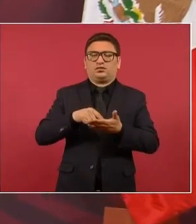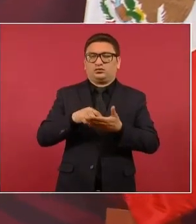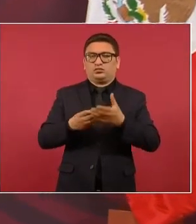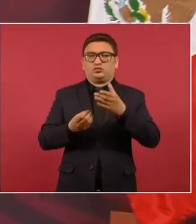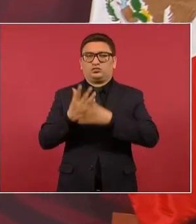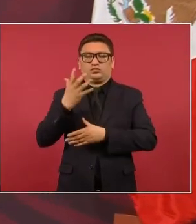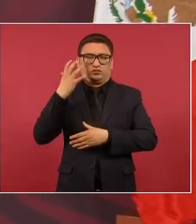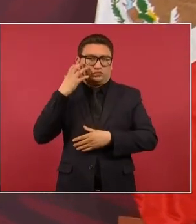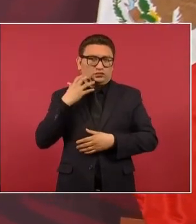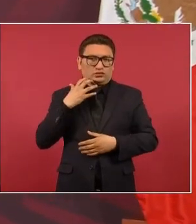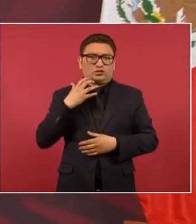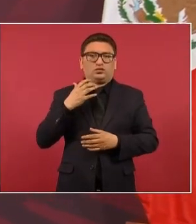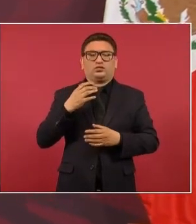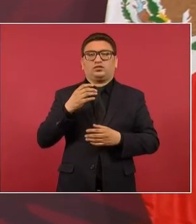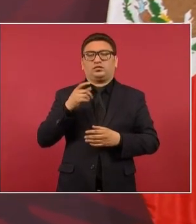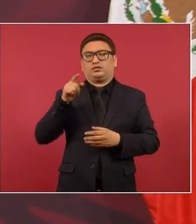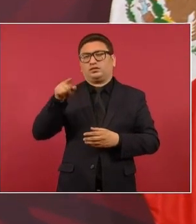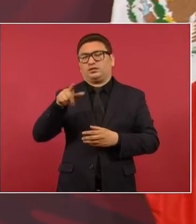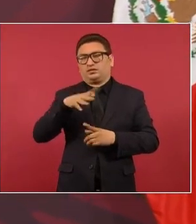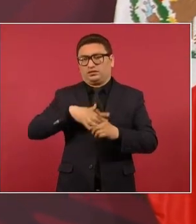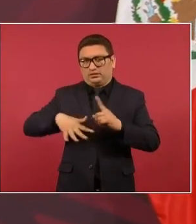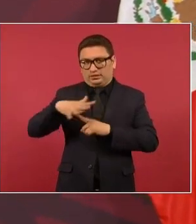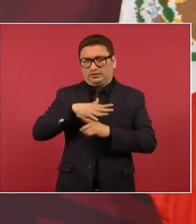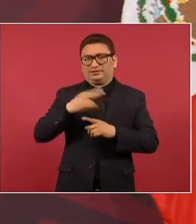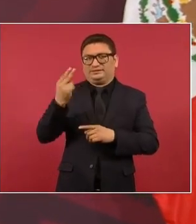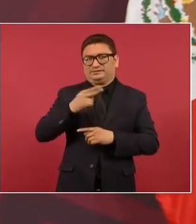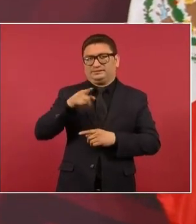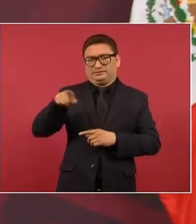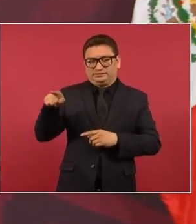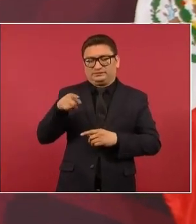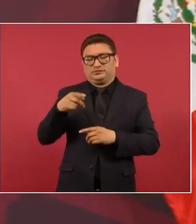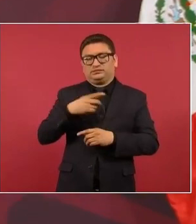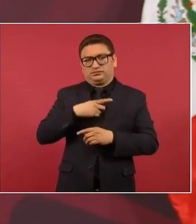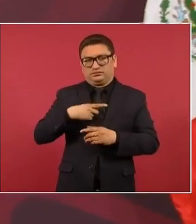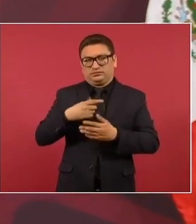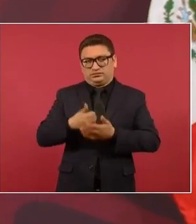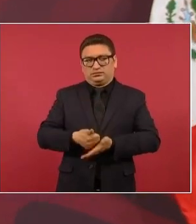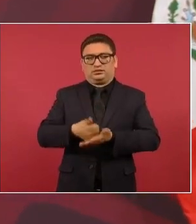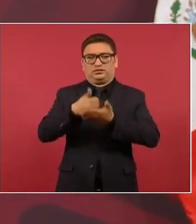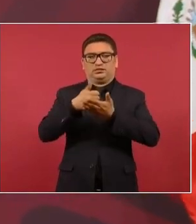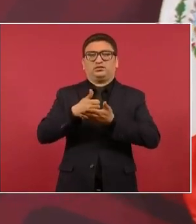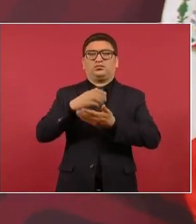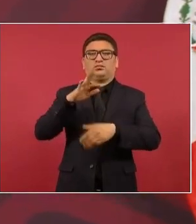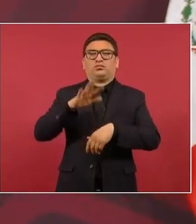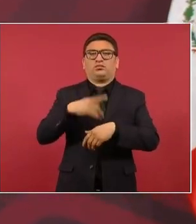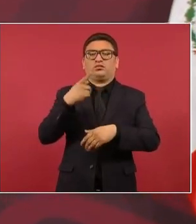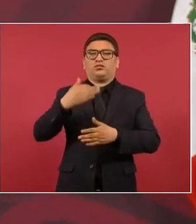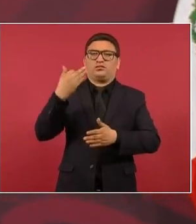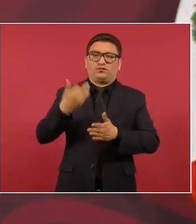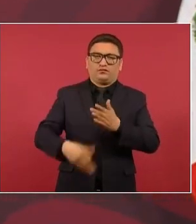y la necesidad de que ellos ayuden ante la falta de agua,